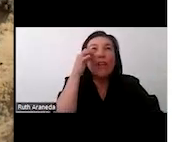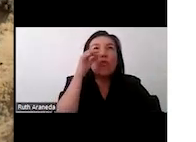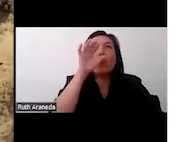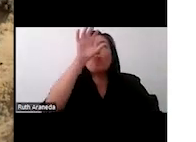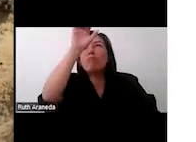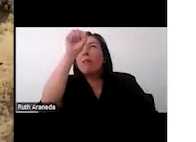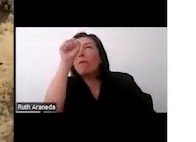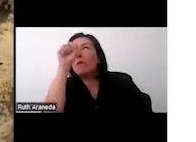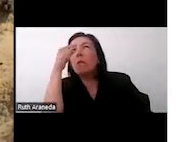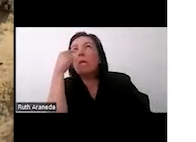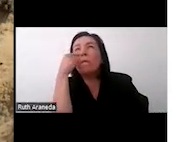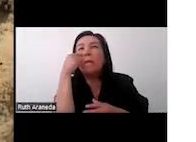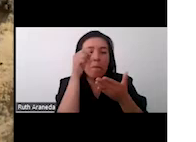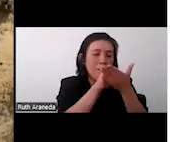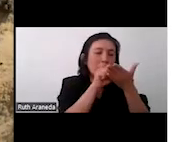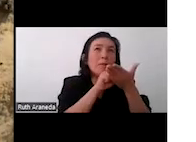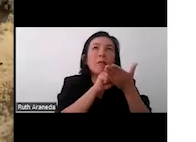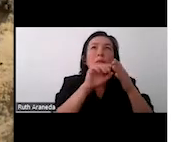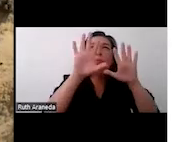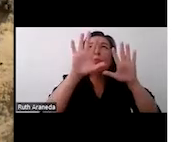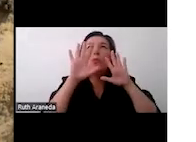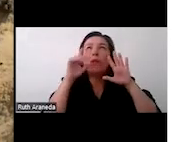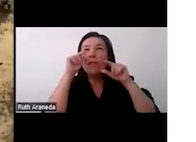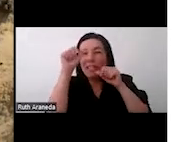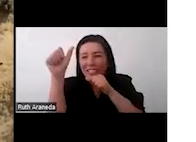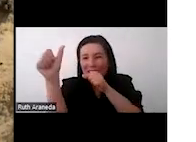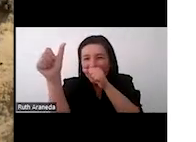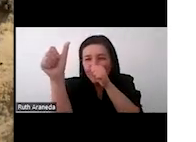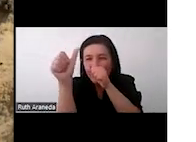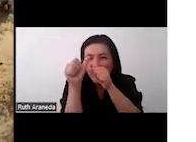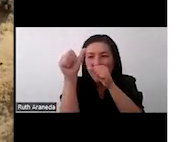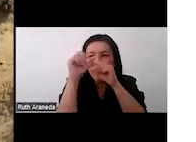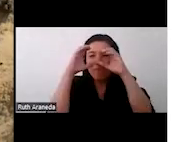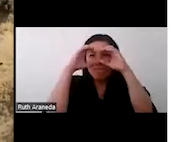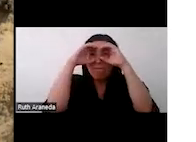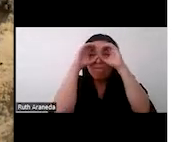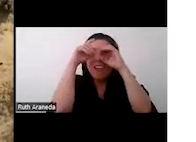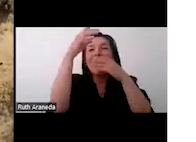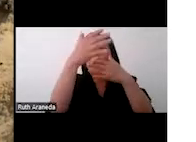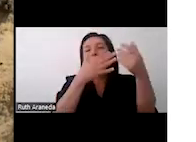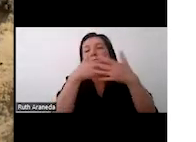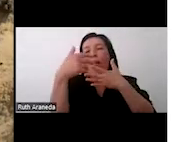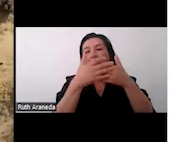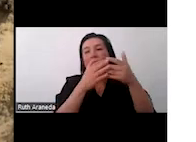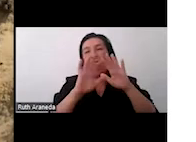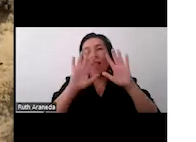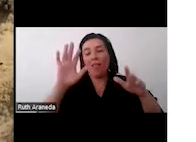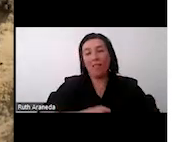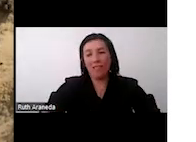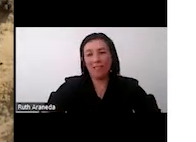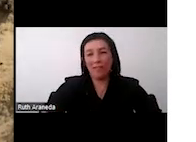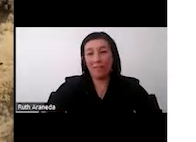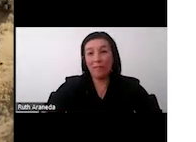identificarlas, para admirarlas, verlas un poquito más de cerca en su hábitat natural. A las personas